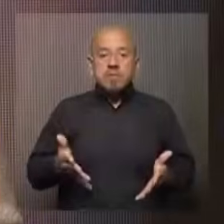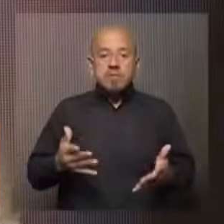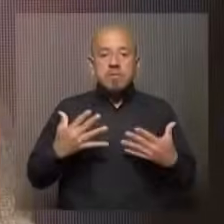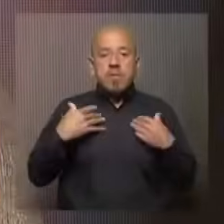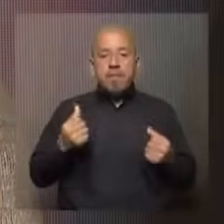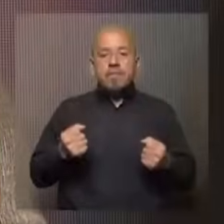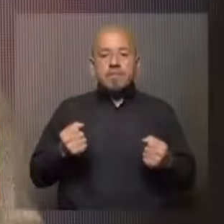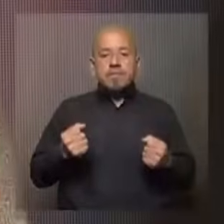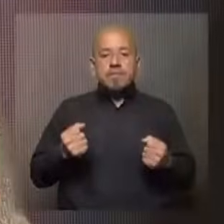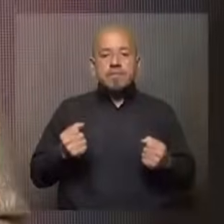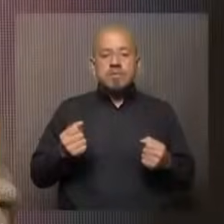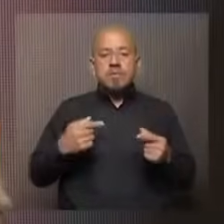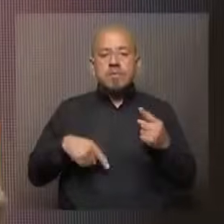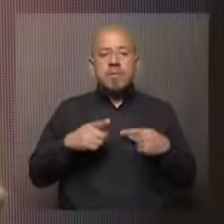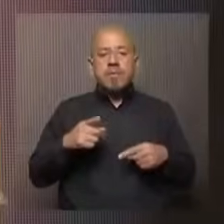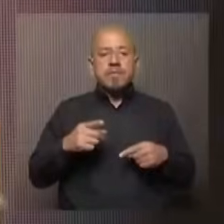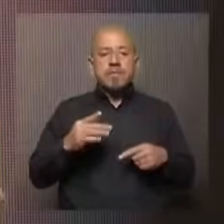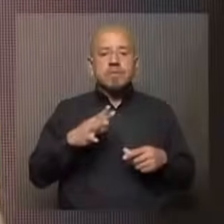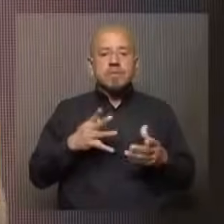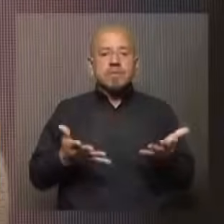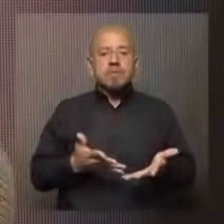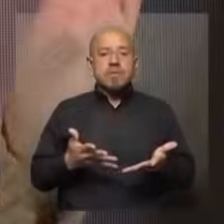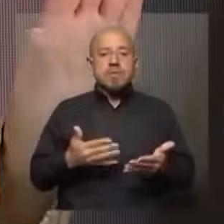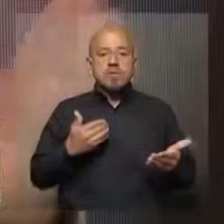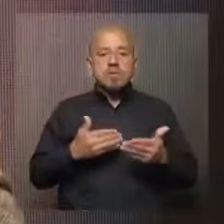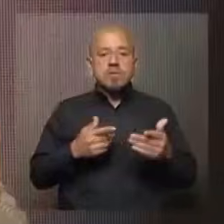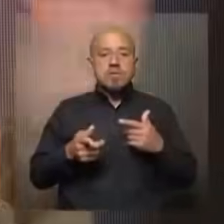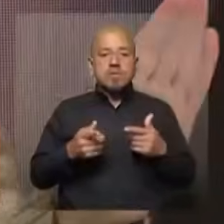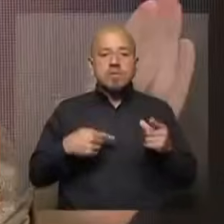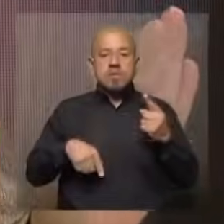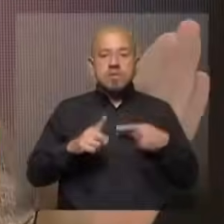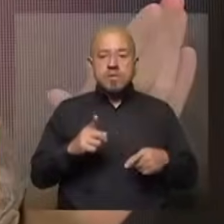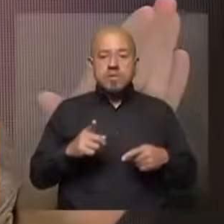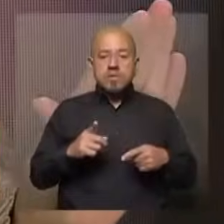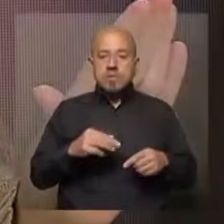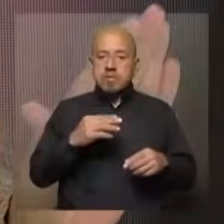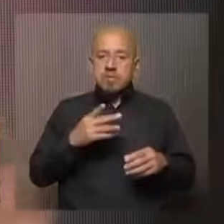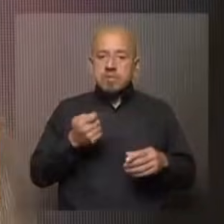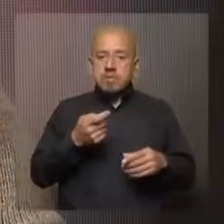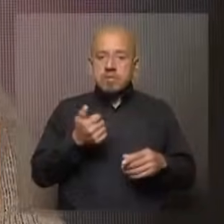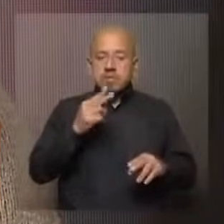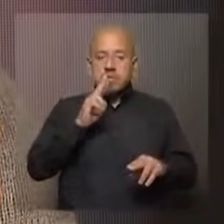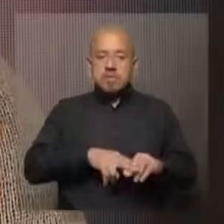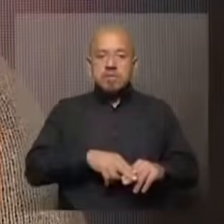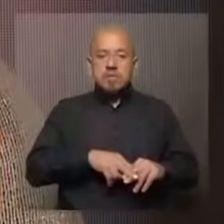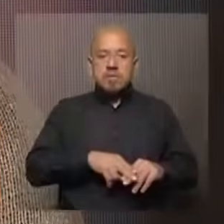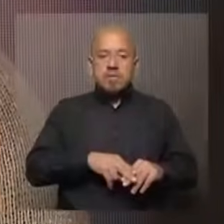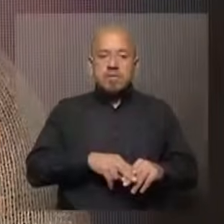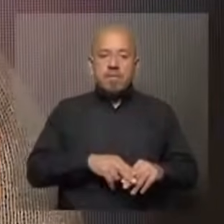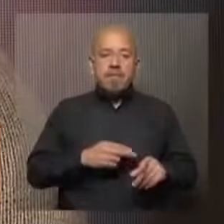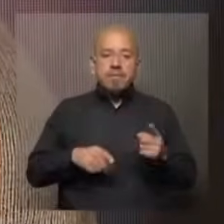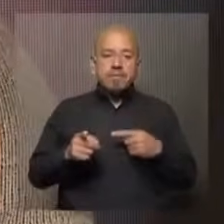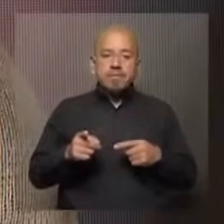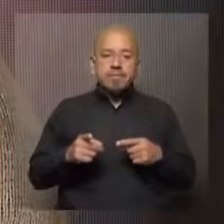la salida es más angosta y estamos más cerca de la luz blanca del túnel, ¿no?, que de la tapa del libro